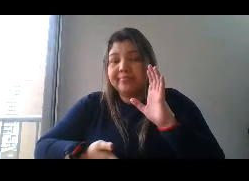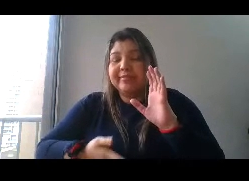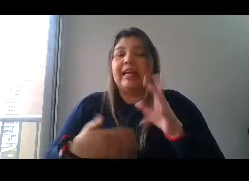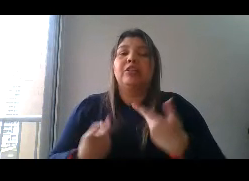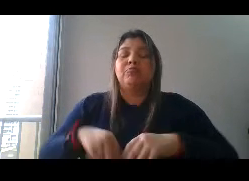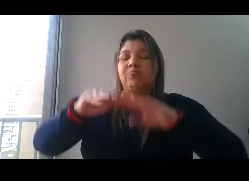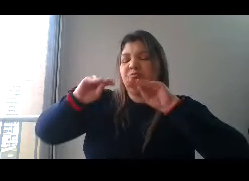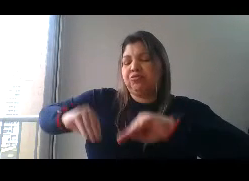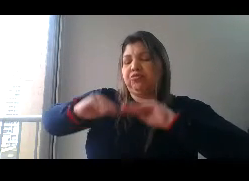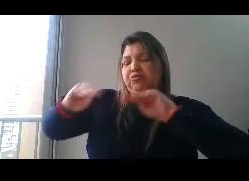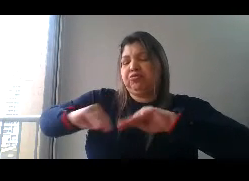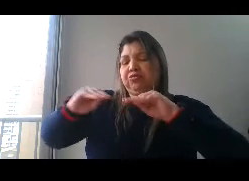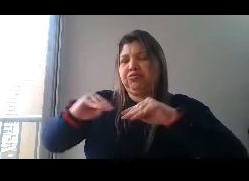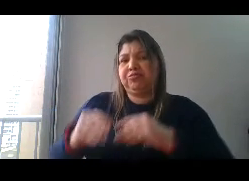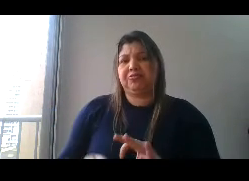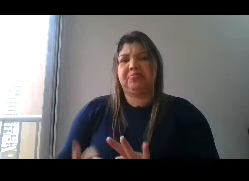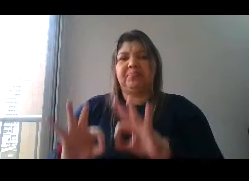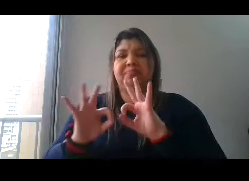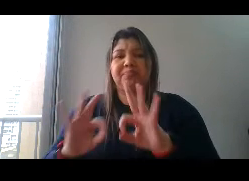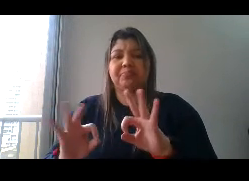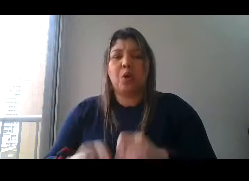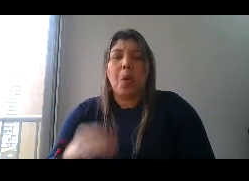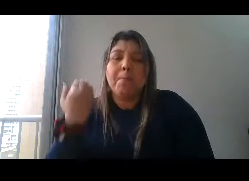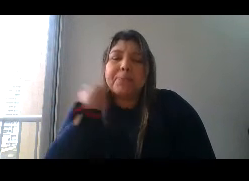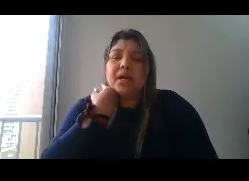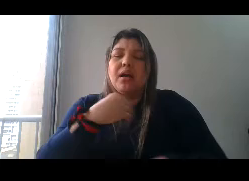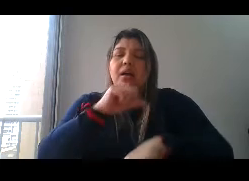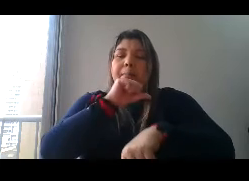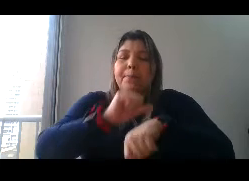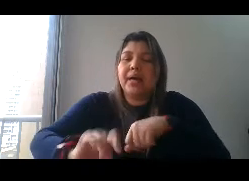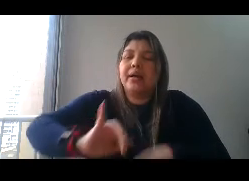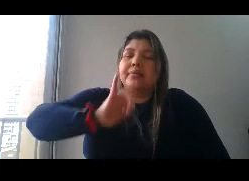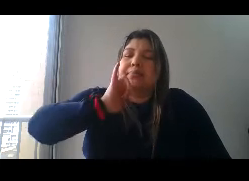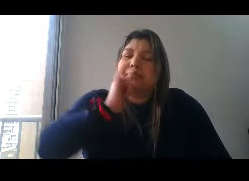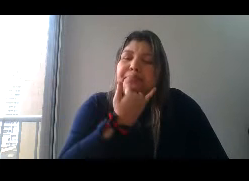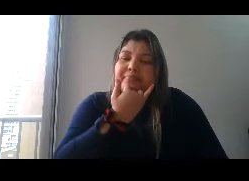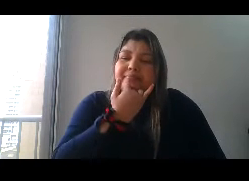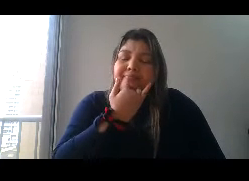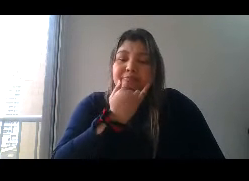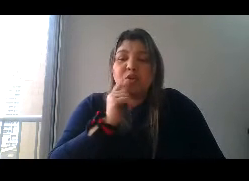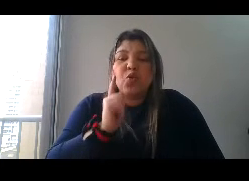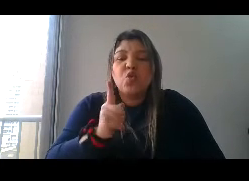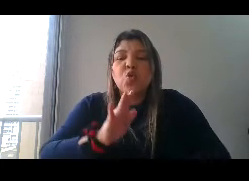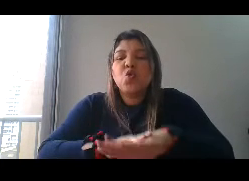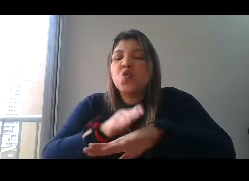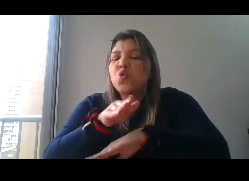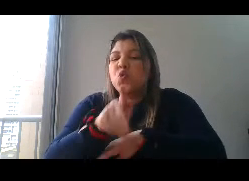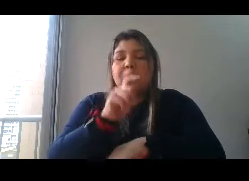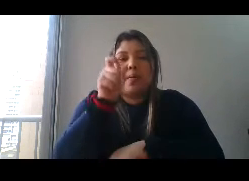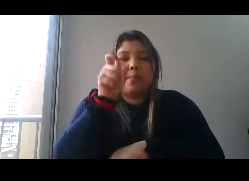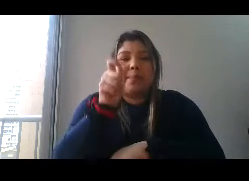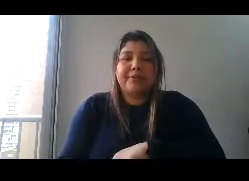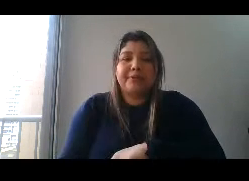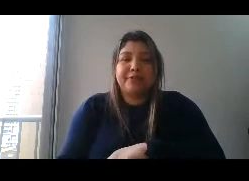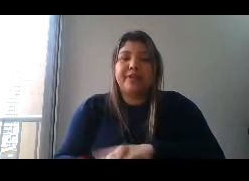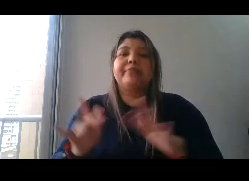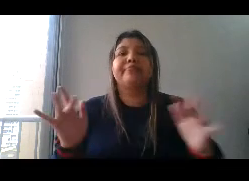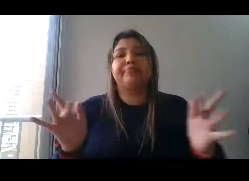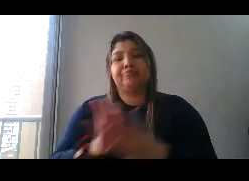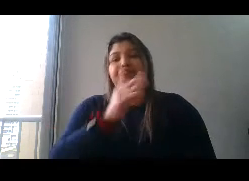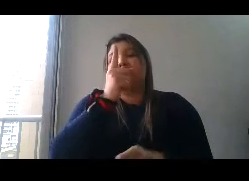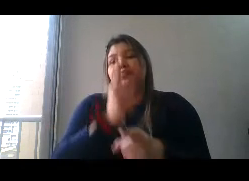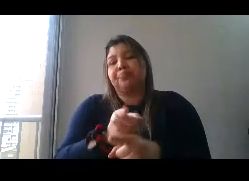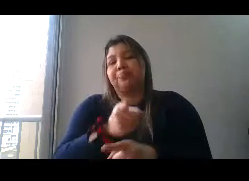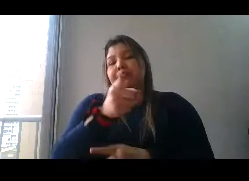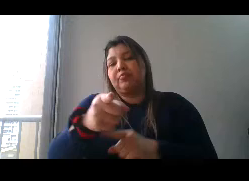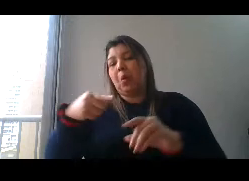adecuada o cuando hay fallos en la intervención o hay errores humanos en el sistema, se puede materializar ese daño que lo vemos al